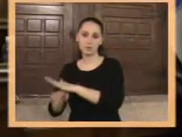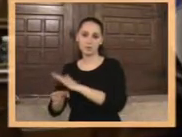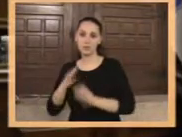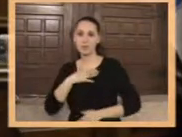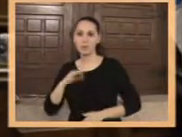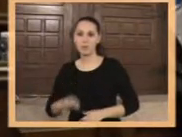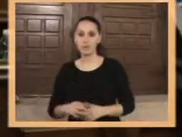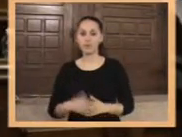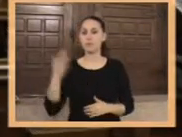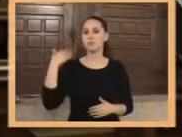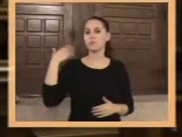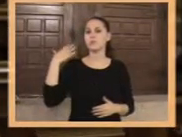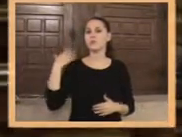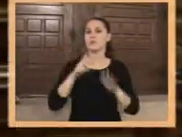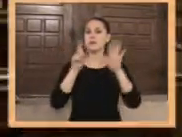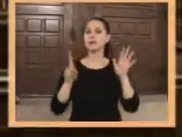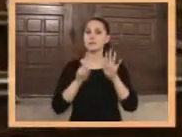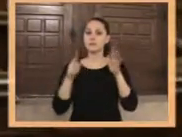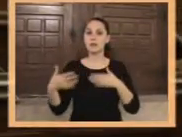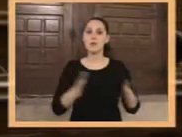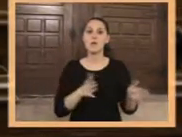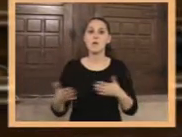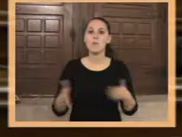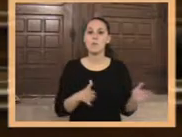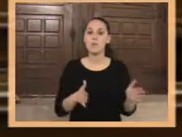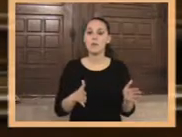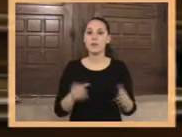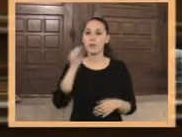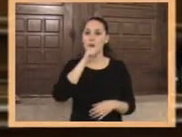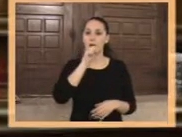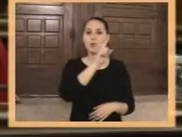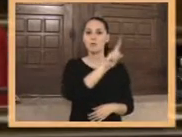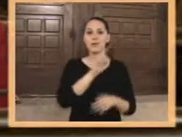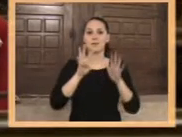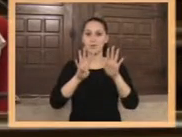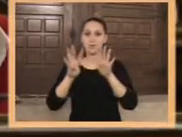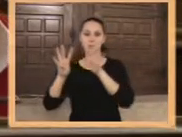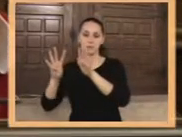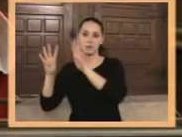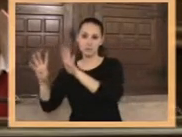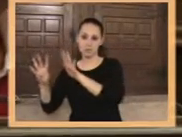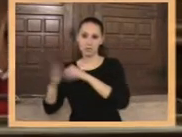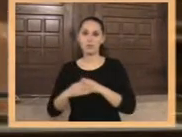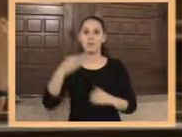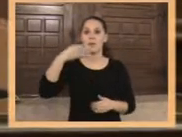el 6 de marzo de 1999 y fue publicada en el Boletín Oficial de la provincia.